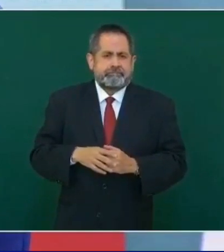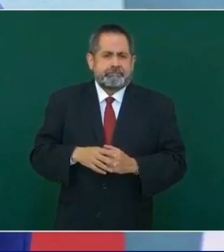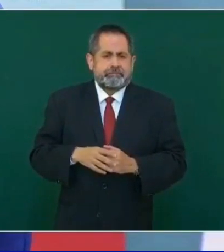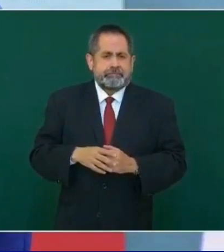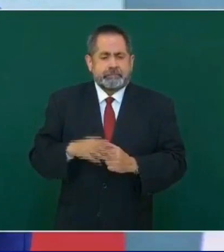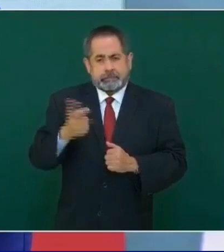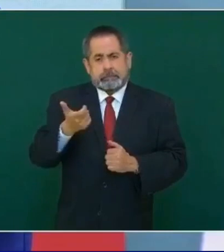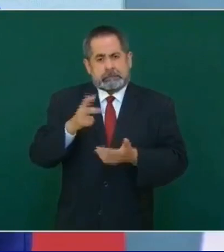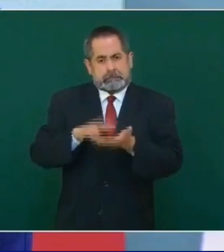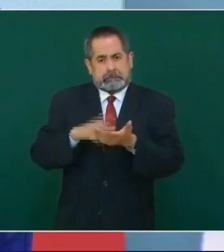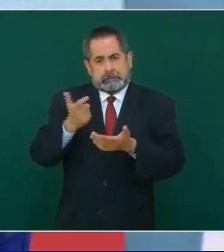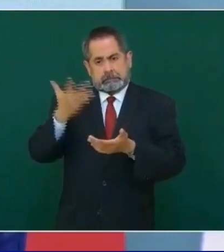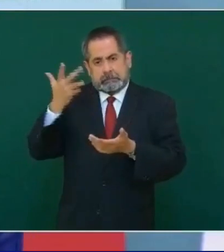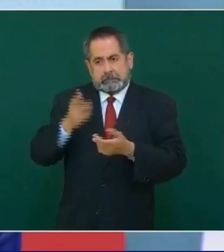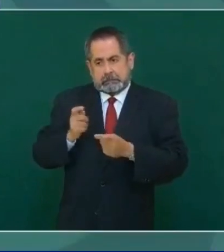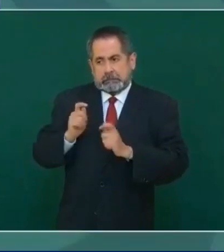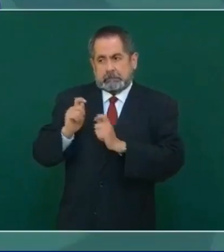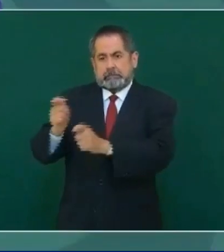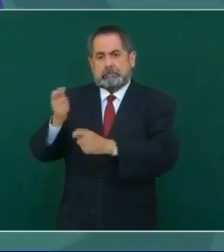costo